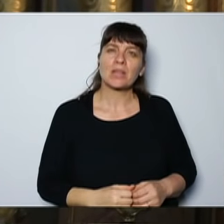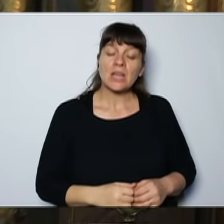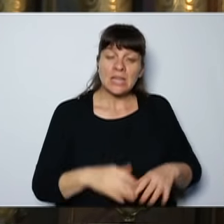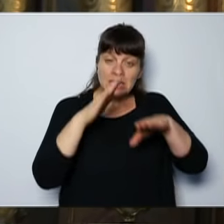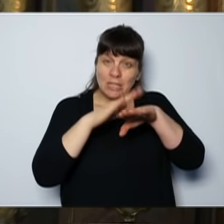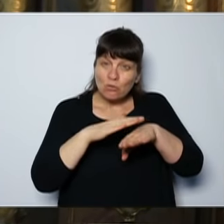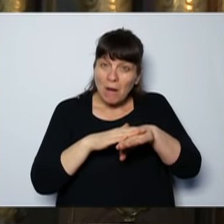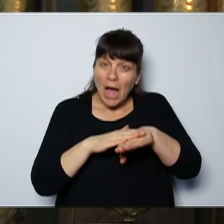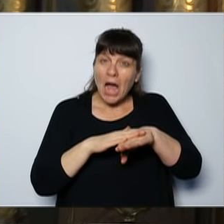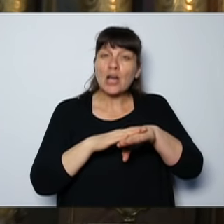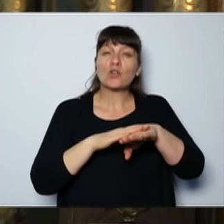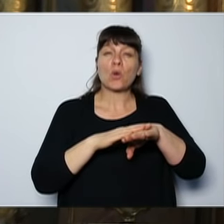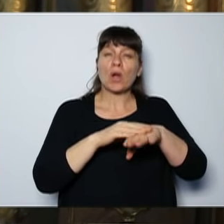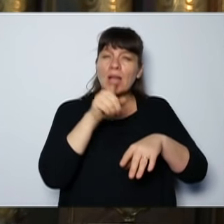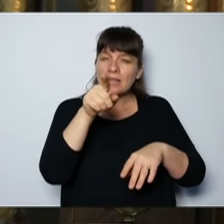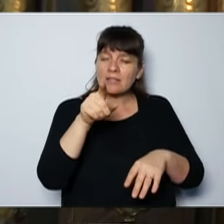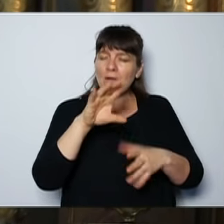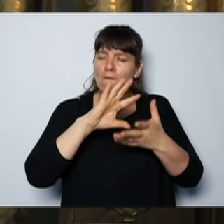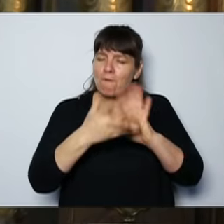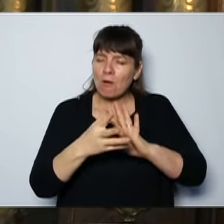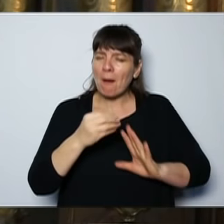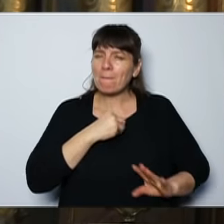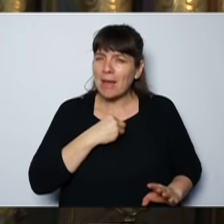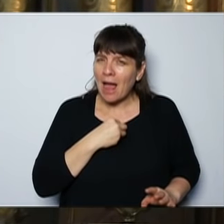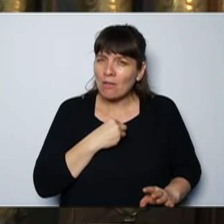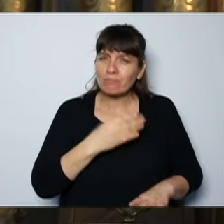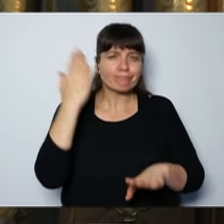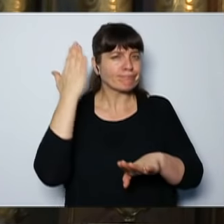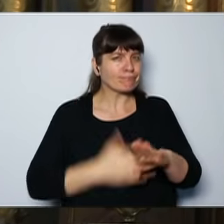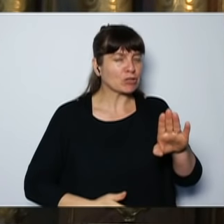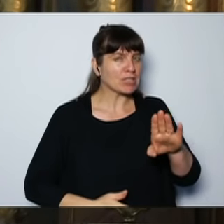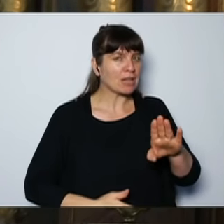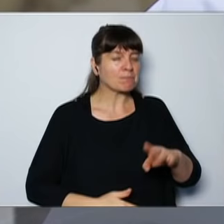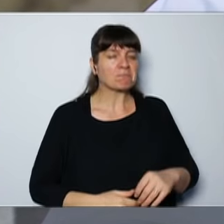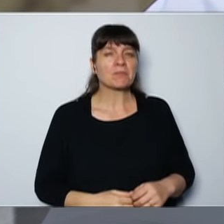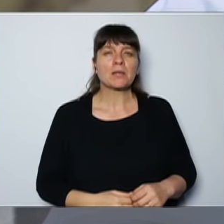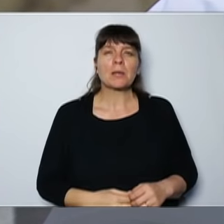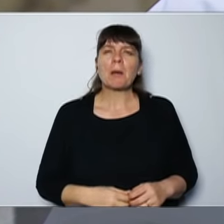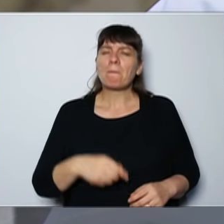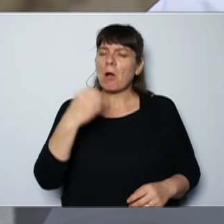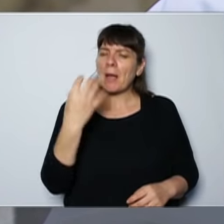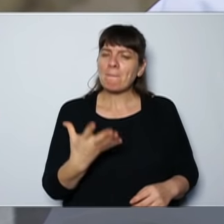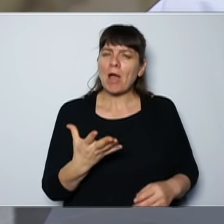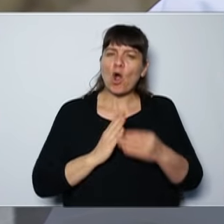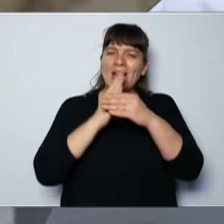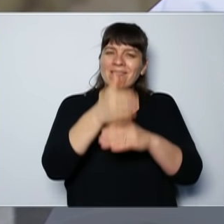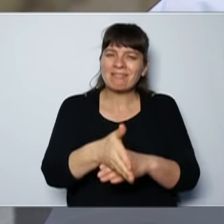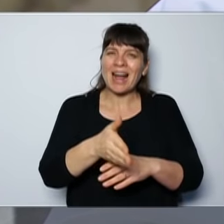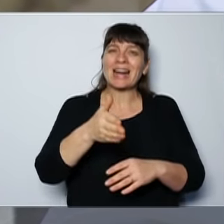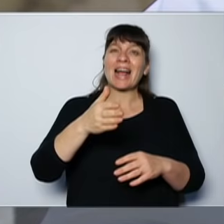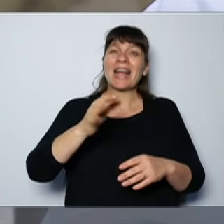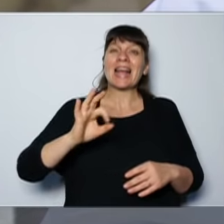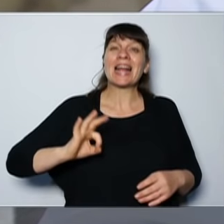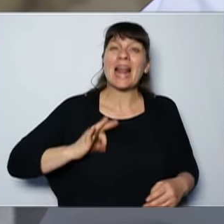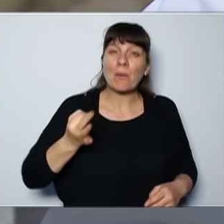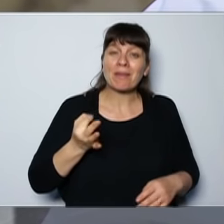Si tu mano es para vos ocasión de pecado, córtatela, porque más te vale entrar en tu vida, en